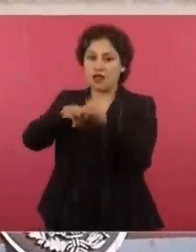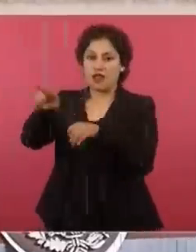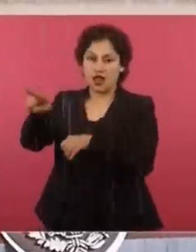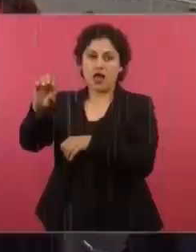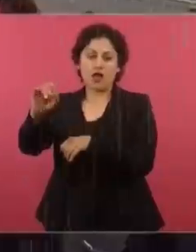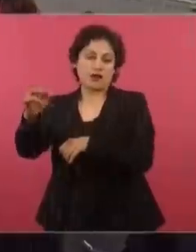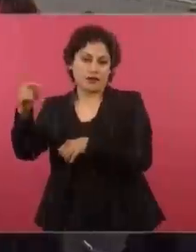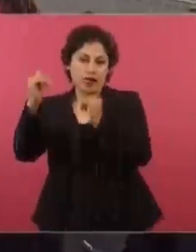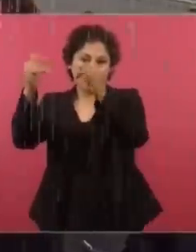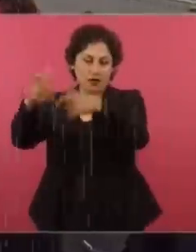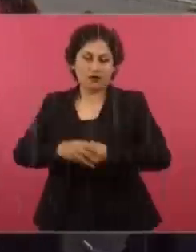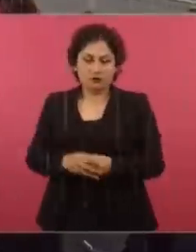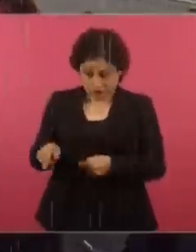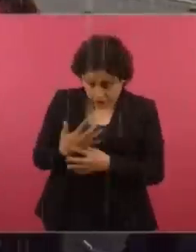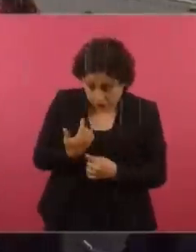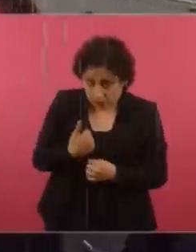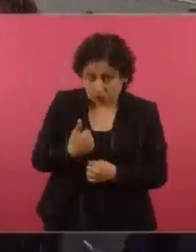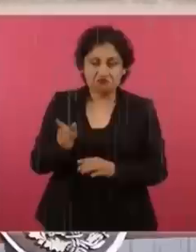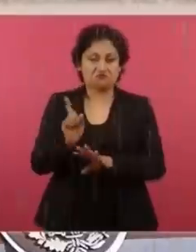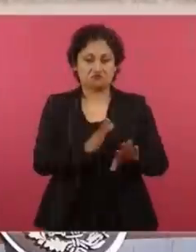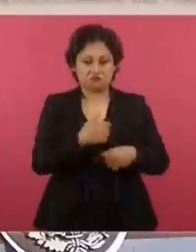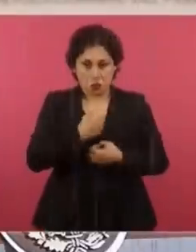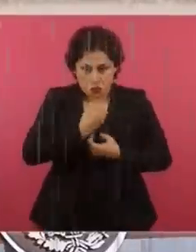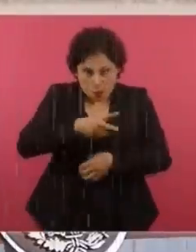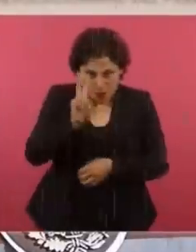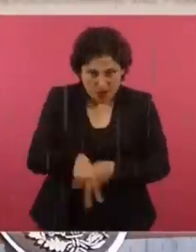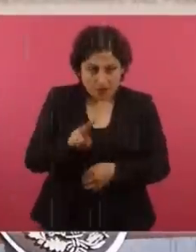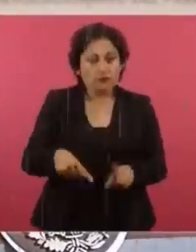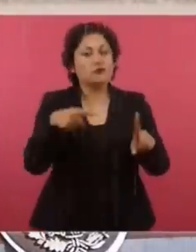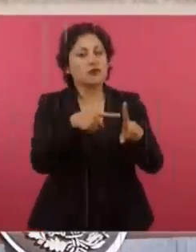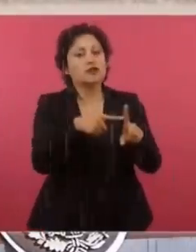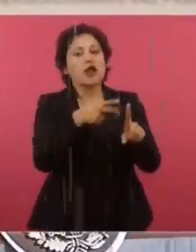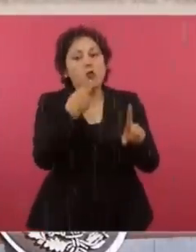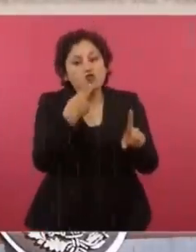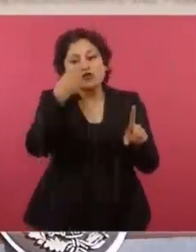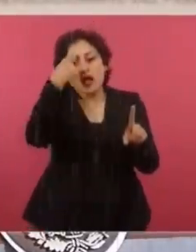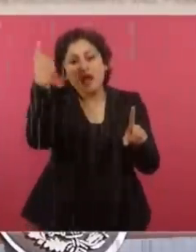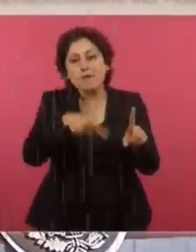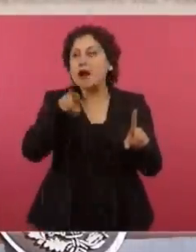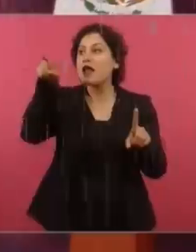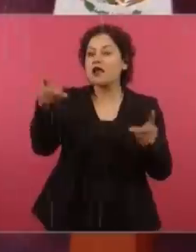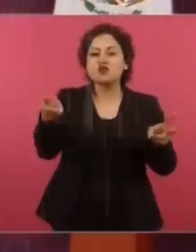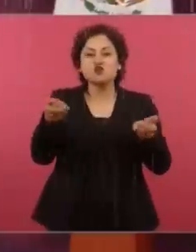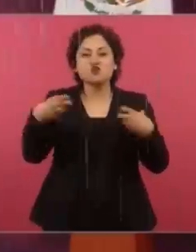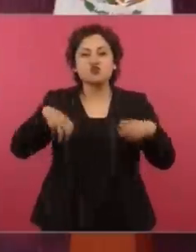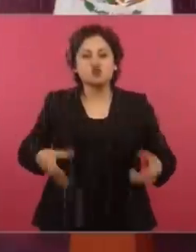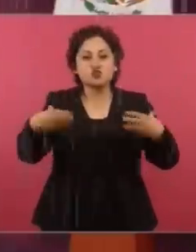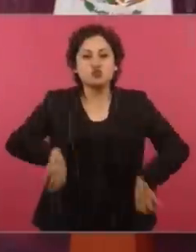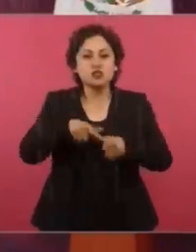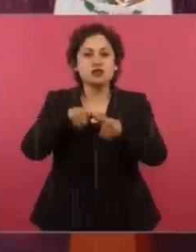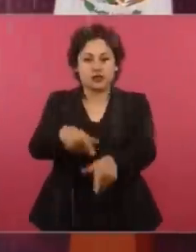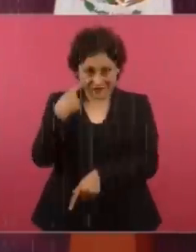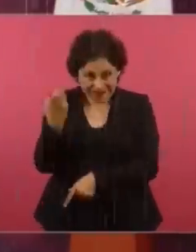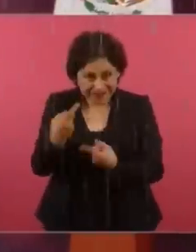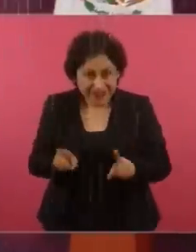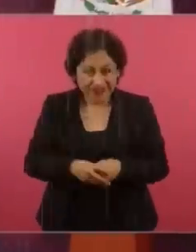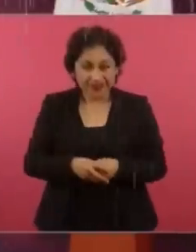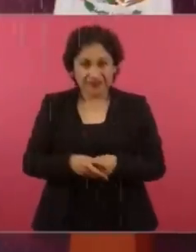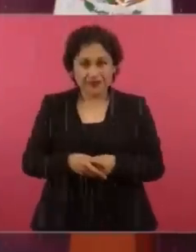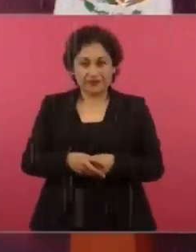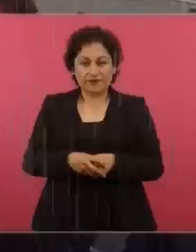dije a la que únicamente van a utilizar para seguir saqueando y robando Miren la diferencia